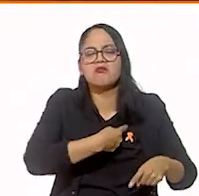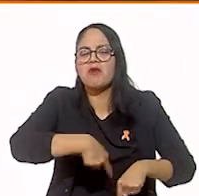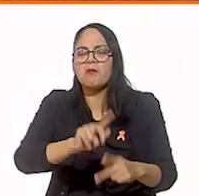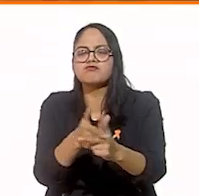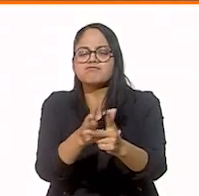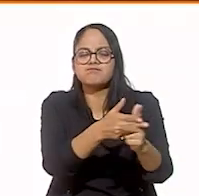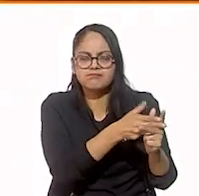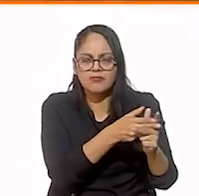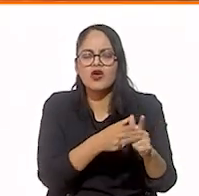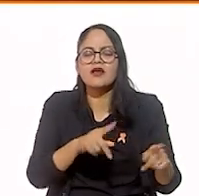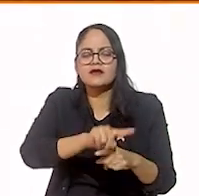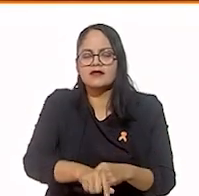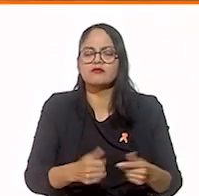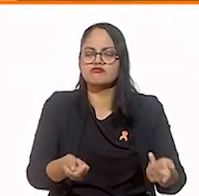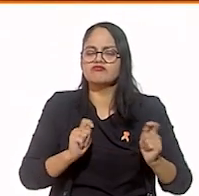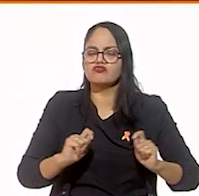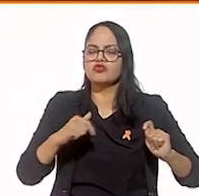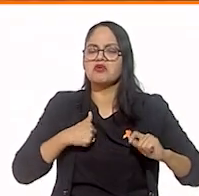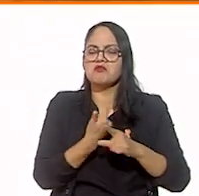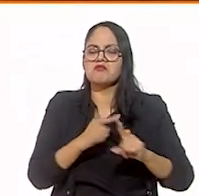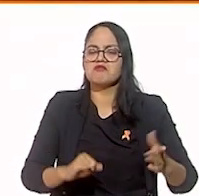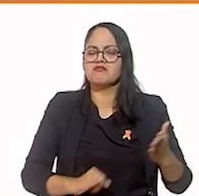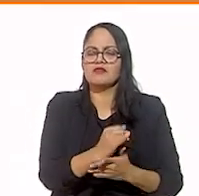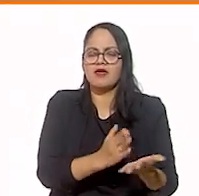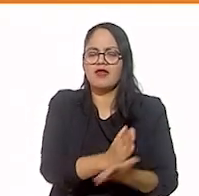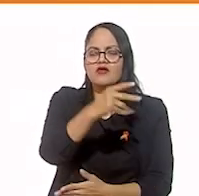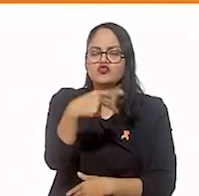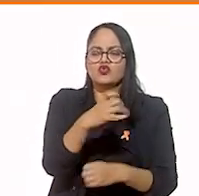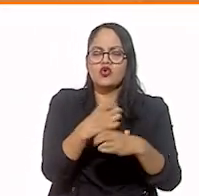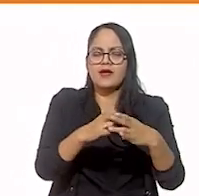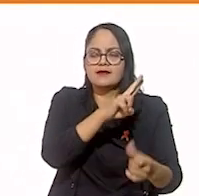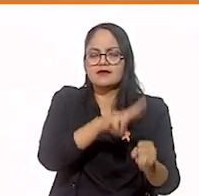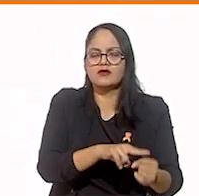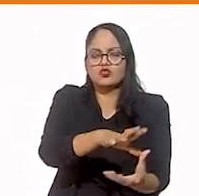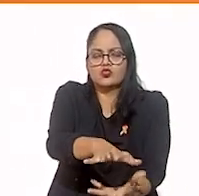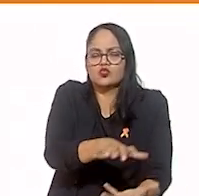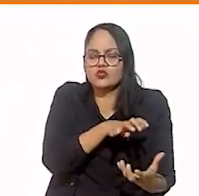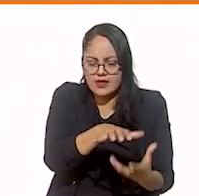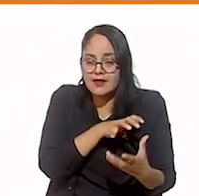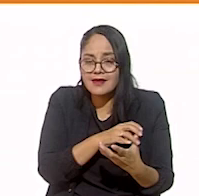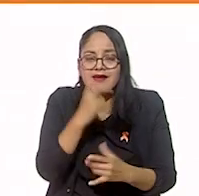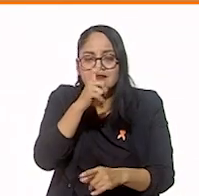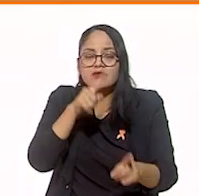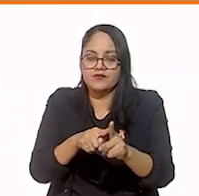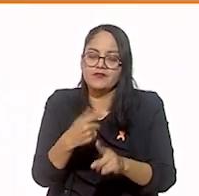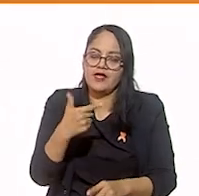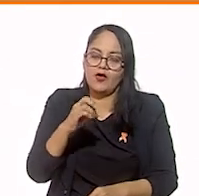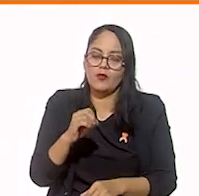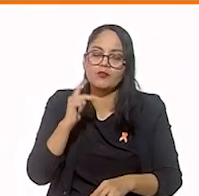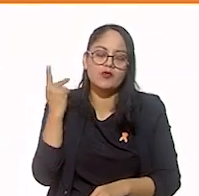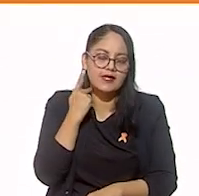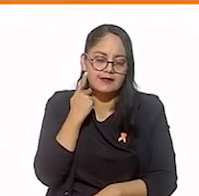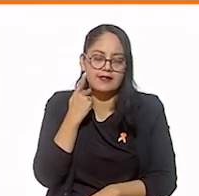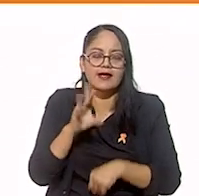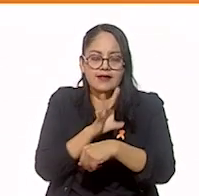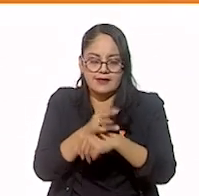políticos y sociales, y luego tienes carta abierta para poder extraer sus recursos naturales, que al final el tema va siempre por la geopolítica energética, ¿no?